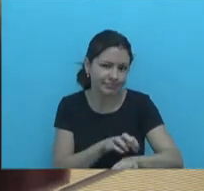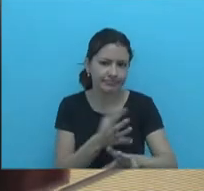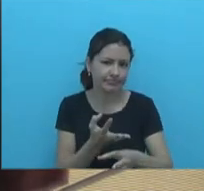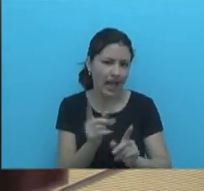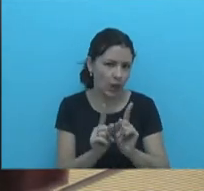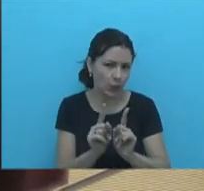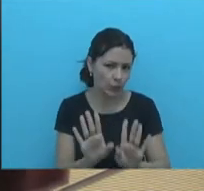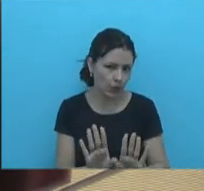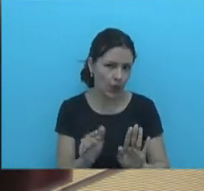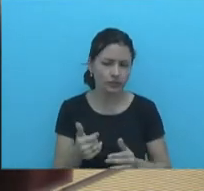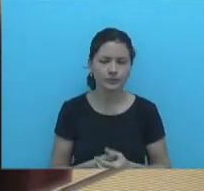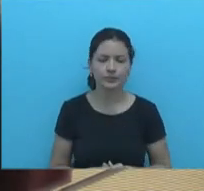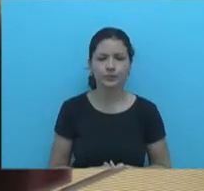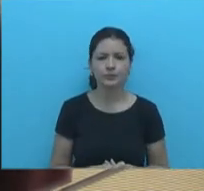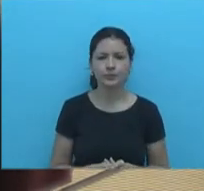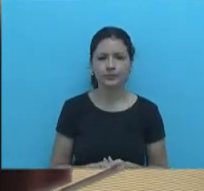Sí, diputada, tiene la palabra.